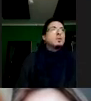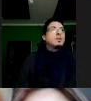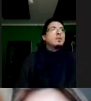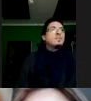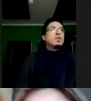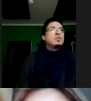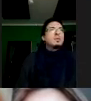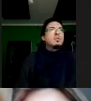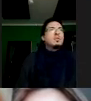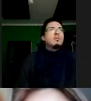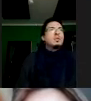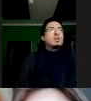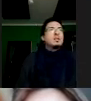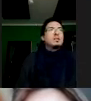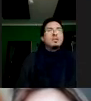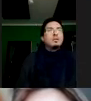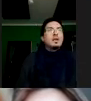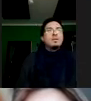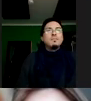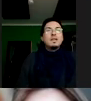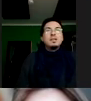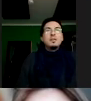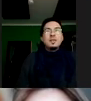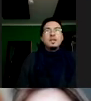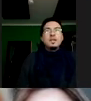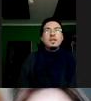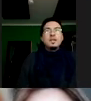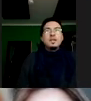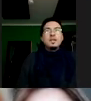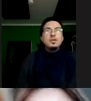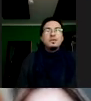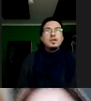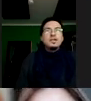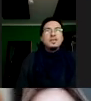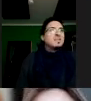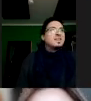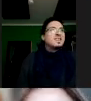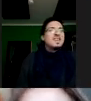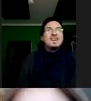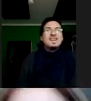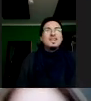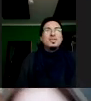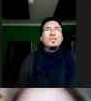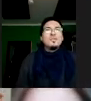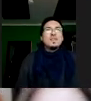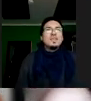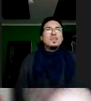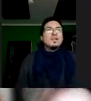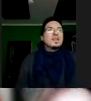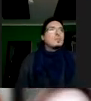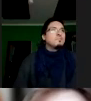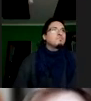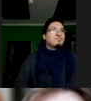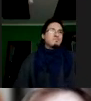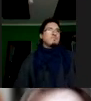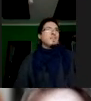eso. ¿Cómo está, profe? Pregunta Juan. Bien, chiquillos, bien, aquí estamos. Con frío, pero bien aquí. Dándolo Bien todo. Bien, también. chiquillos,